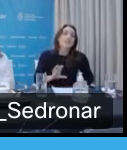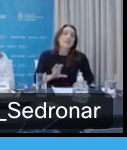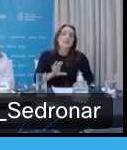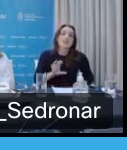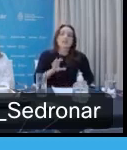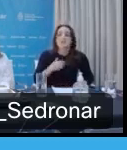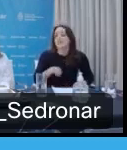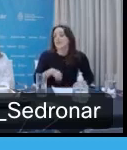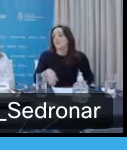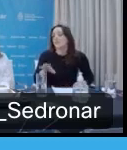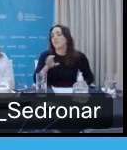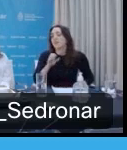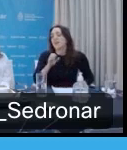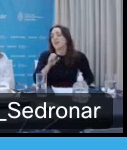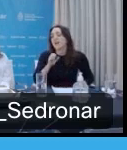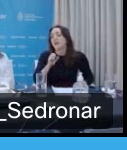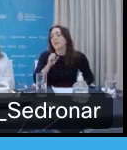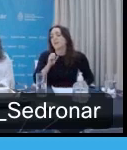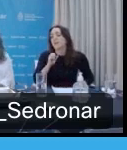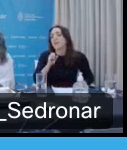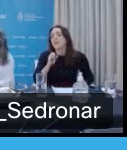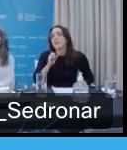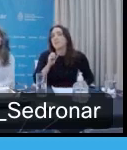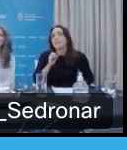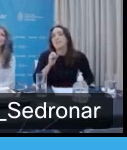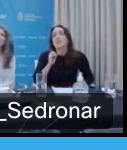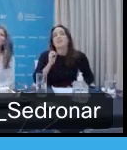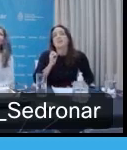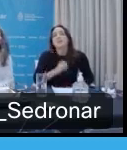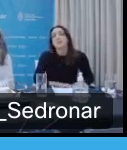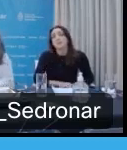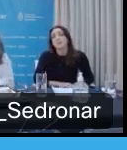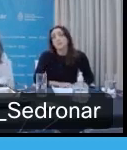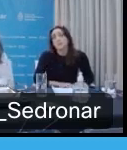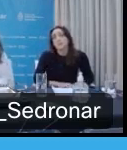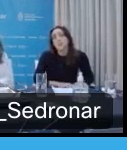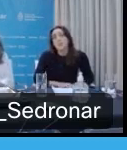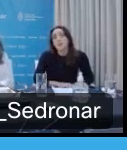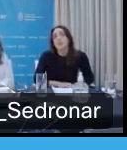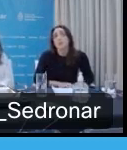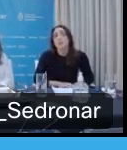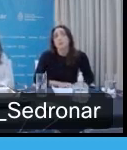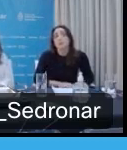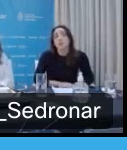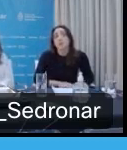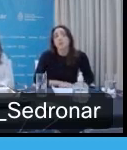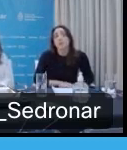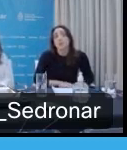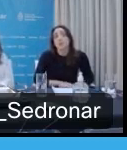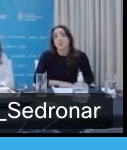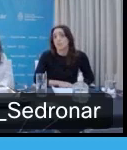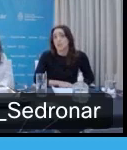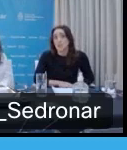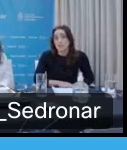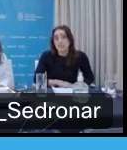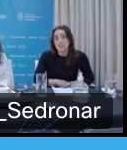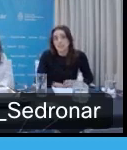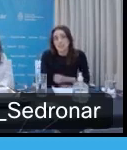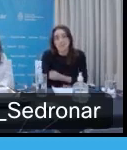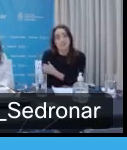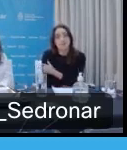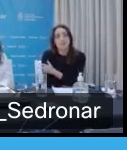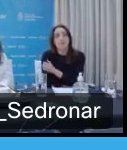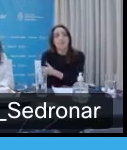las desigualdades, podemos pasar a la otra filmina, que vamos a tomar un concepto que seguramente